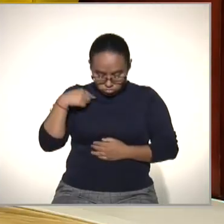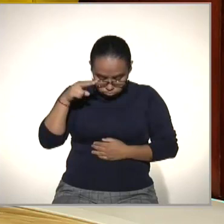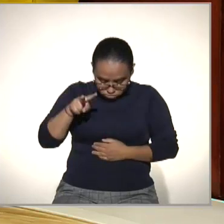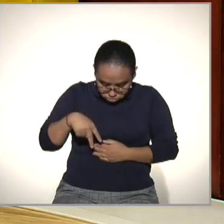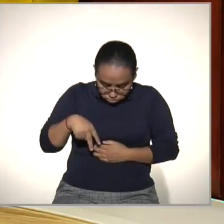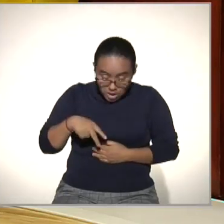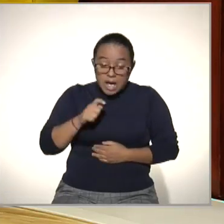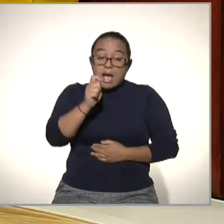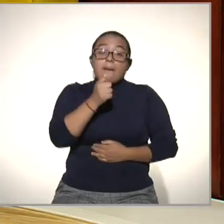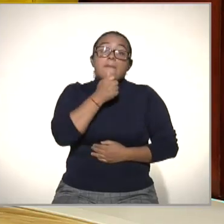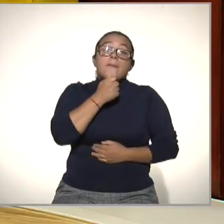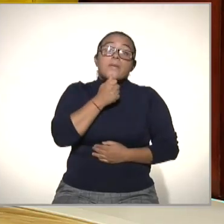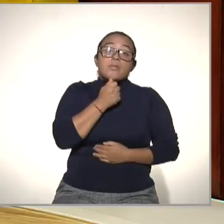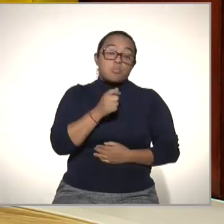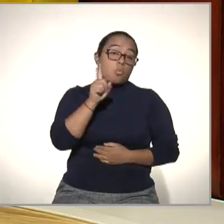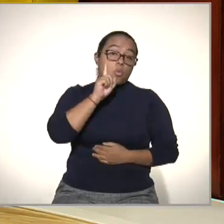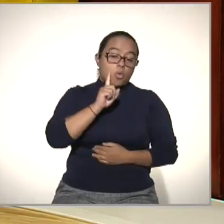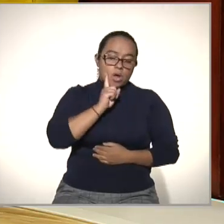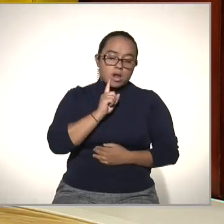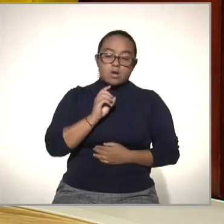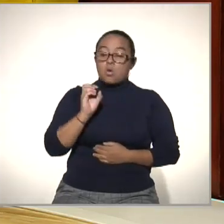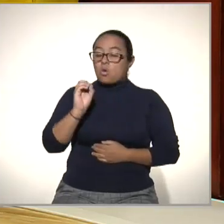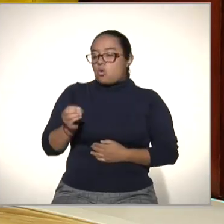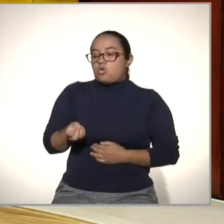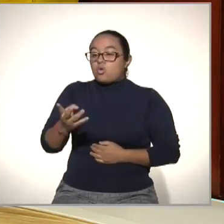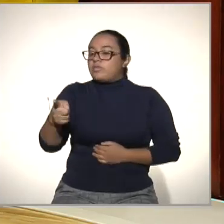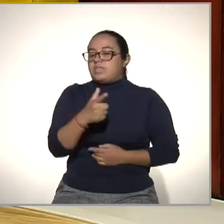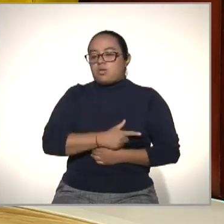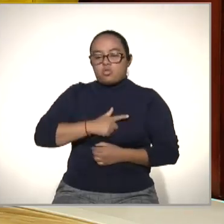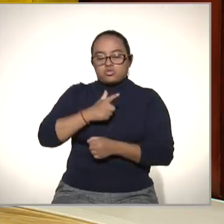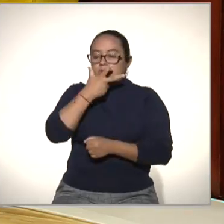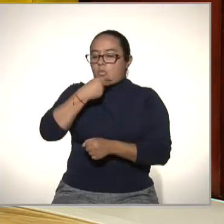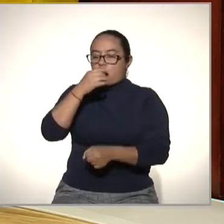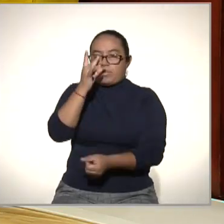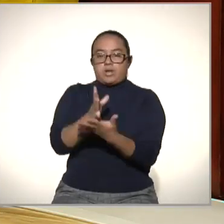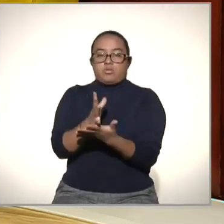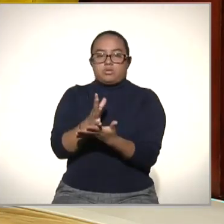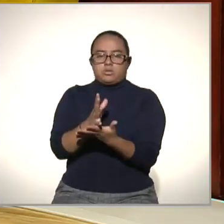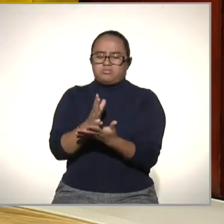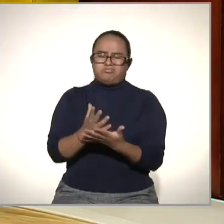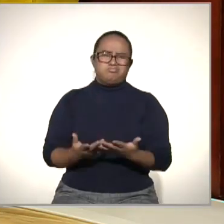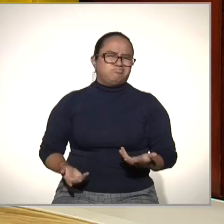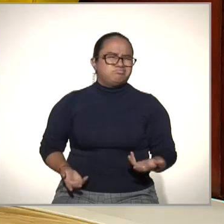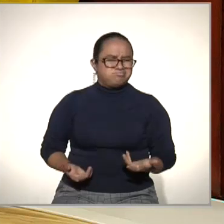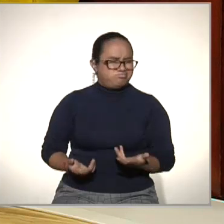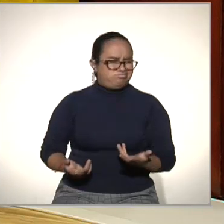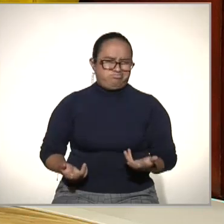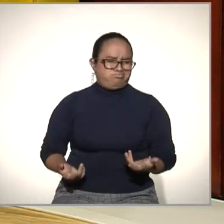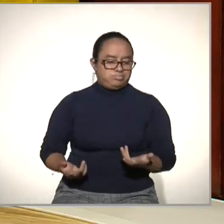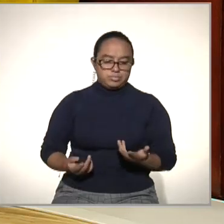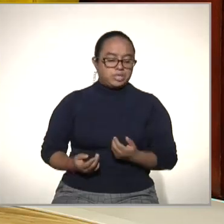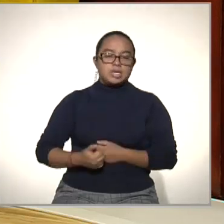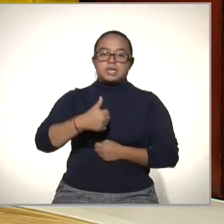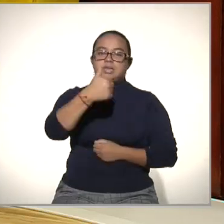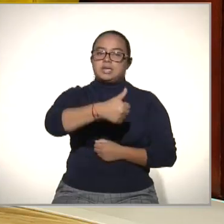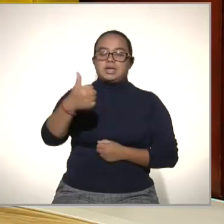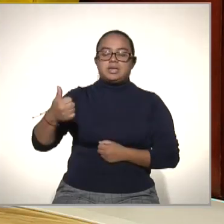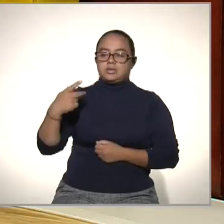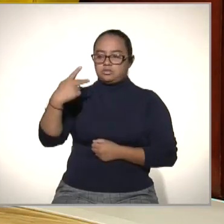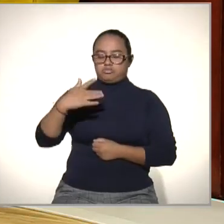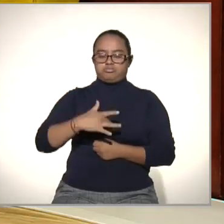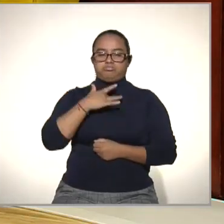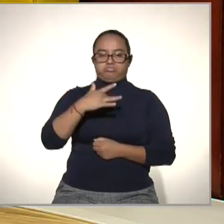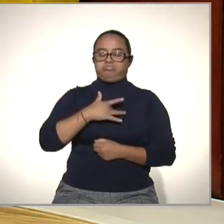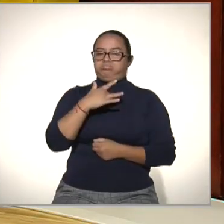decir vulva, mujer, heterosexual. No tiene sentido, ¿no? Por eso, hasta ese punto es relacional la identidad y la